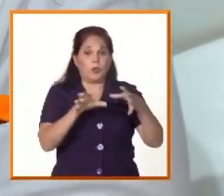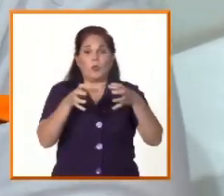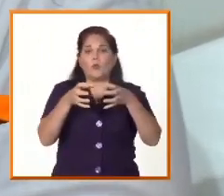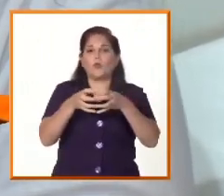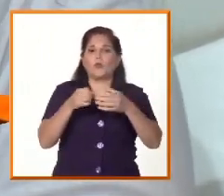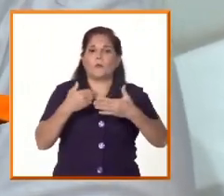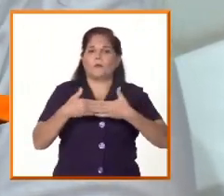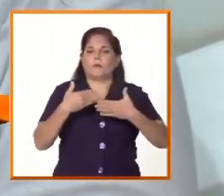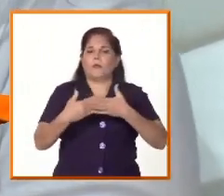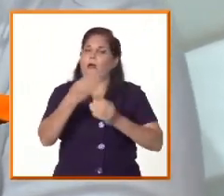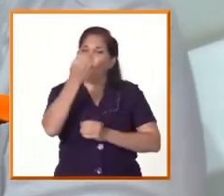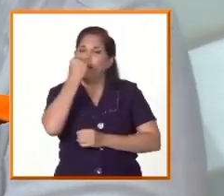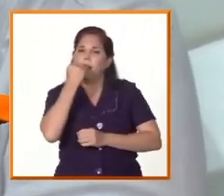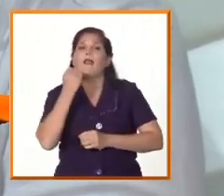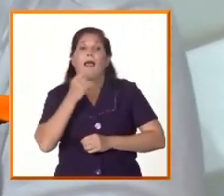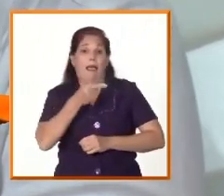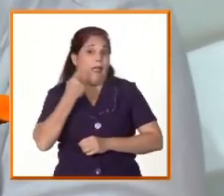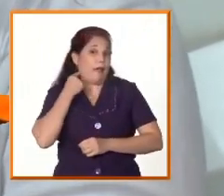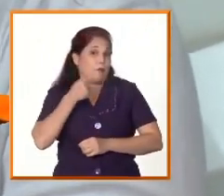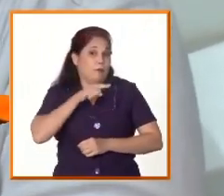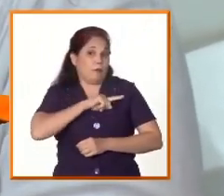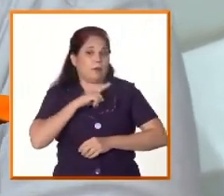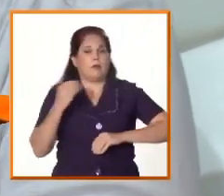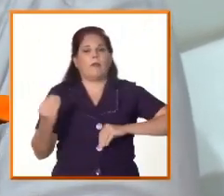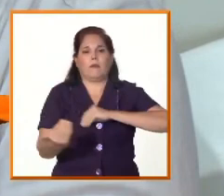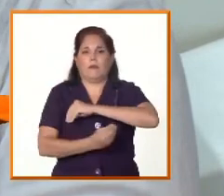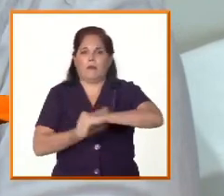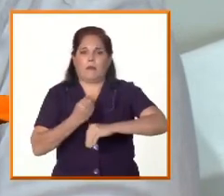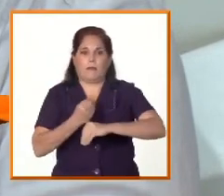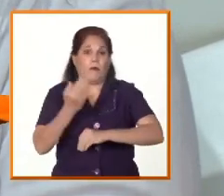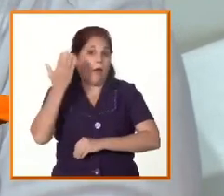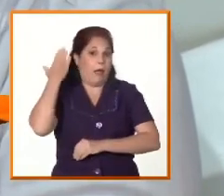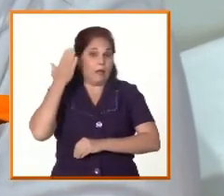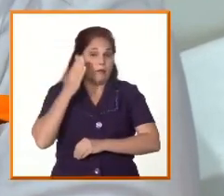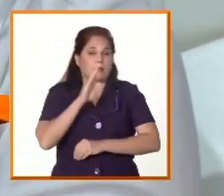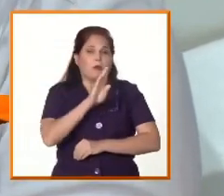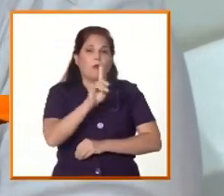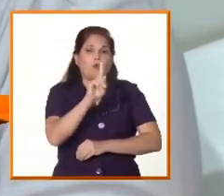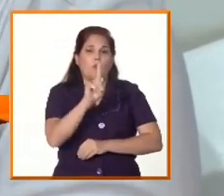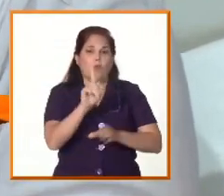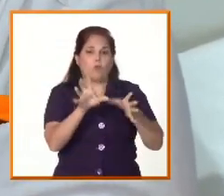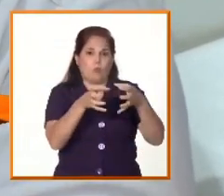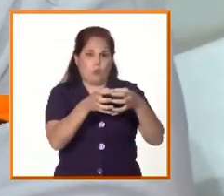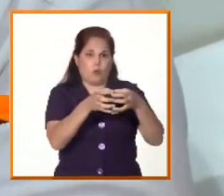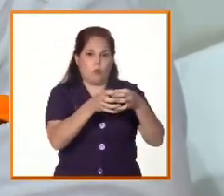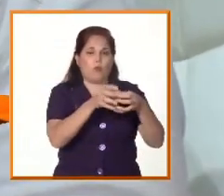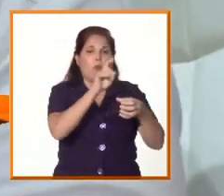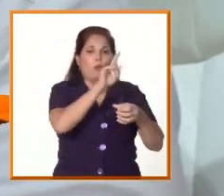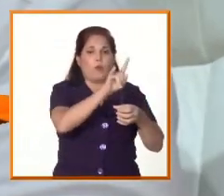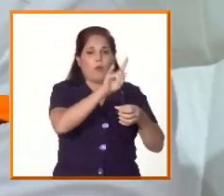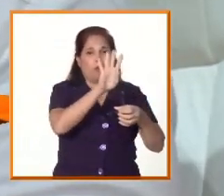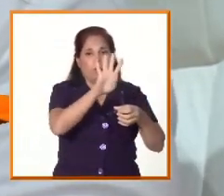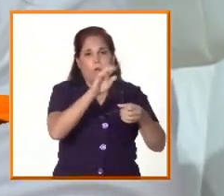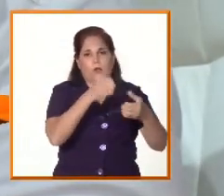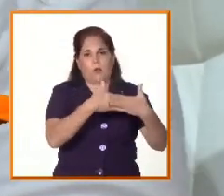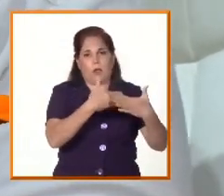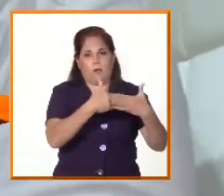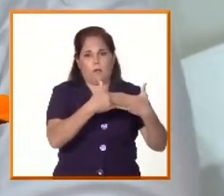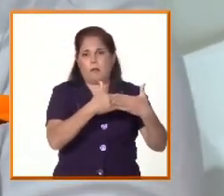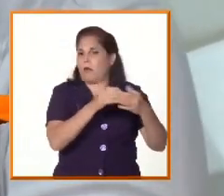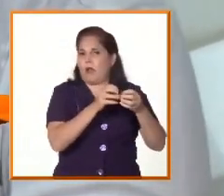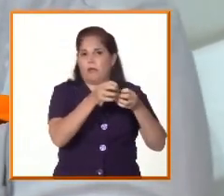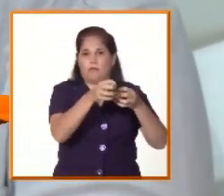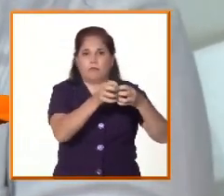Tuvo una transformación nosotros éramos un solo grupo de 94 empresas y nos multiplicamos en tres grupos